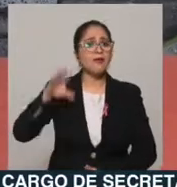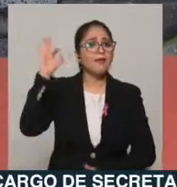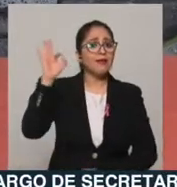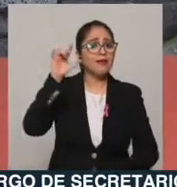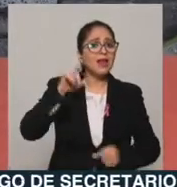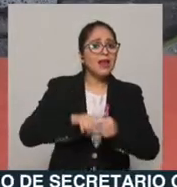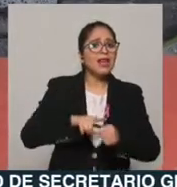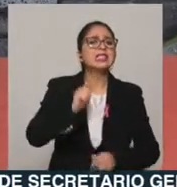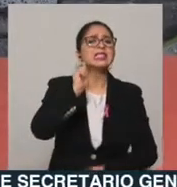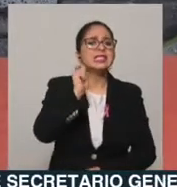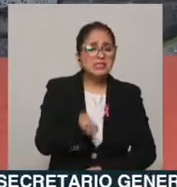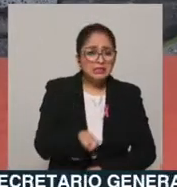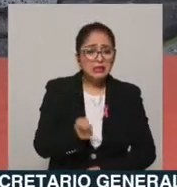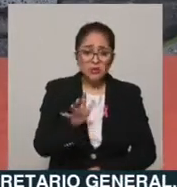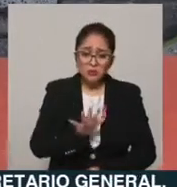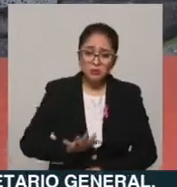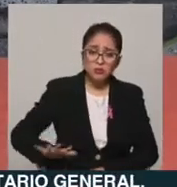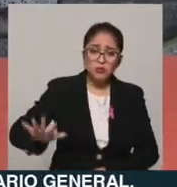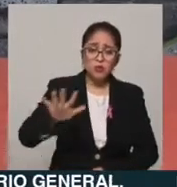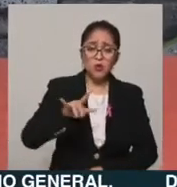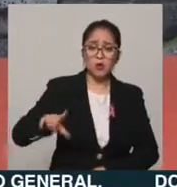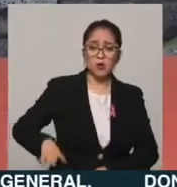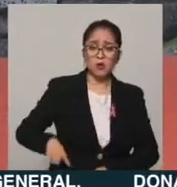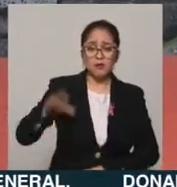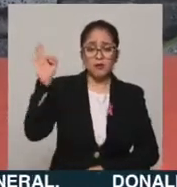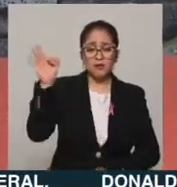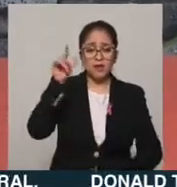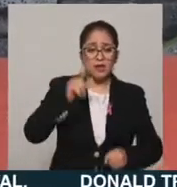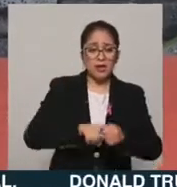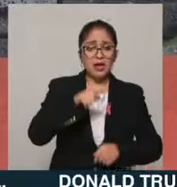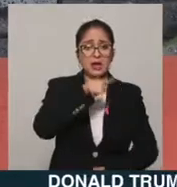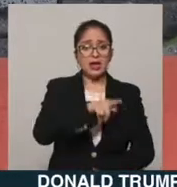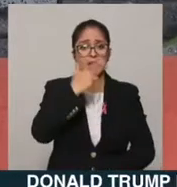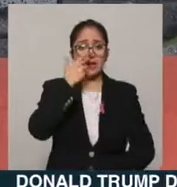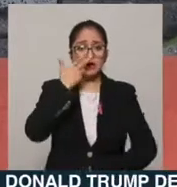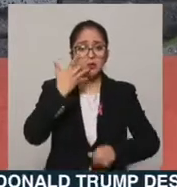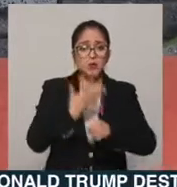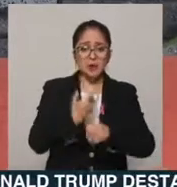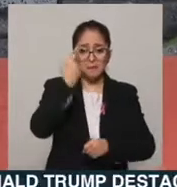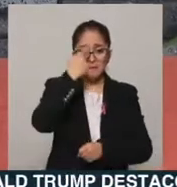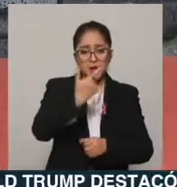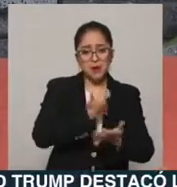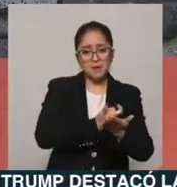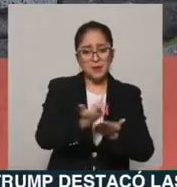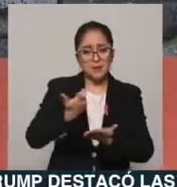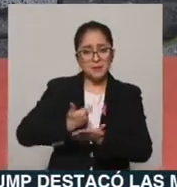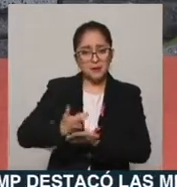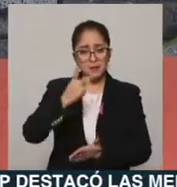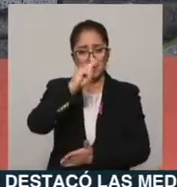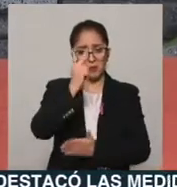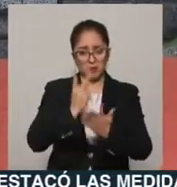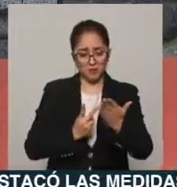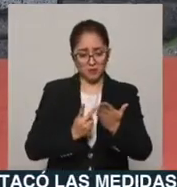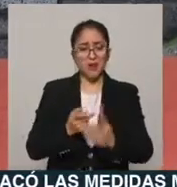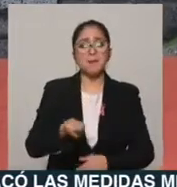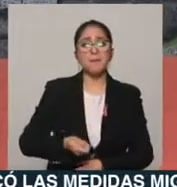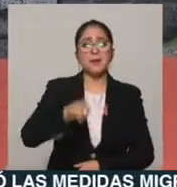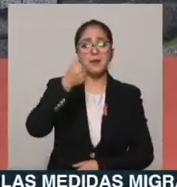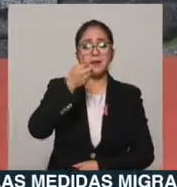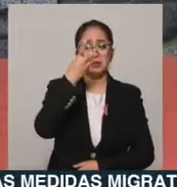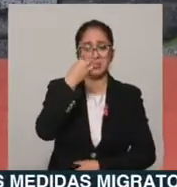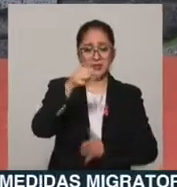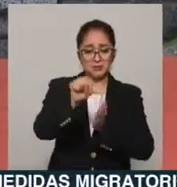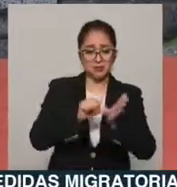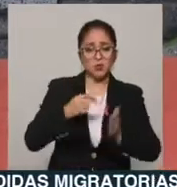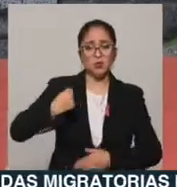entonces el gobierno federal es el que maneja y opera y financia ese programa. Los primeros 3 meses lo seguimos operando